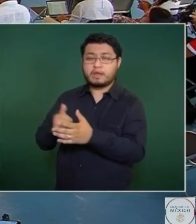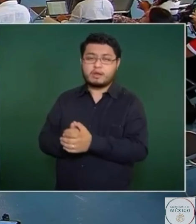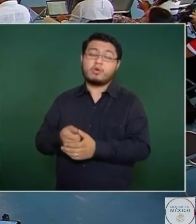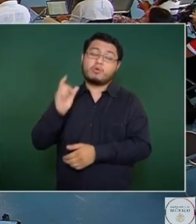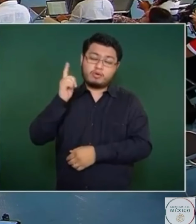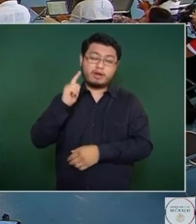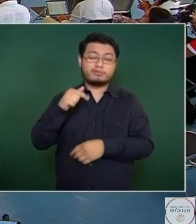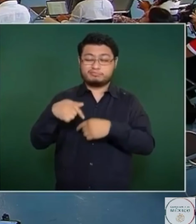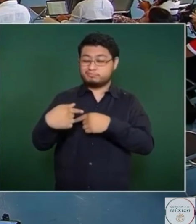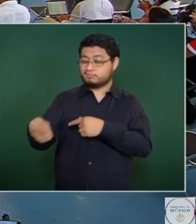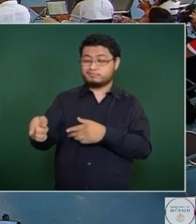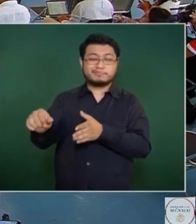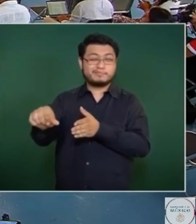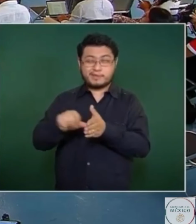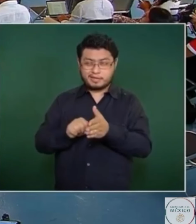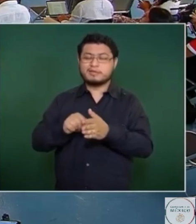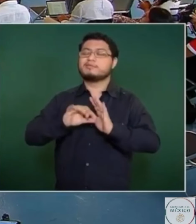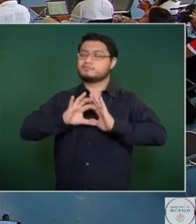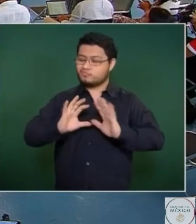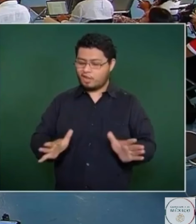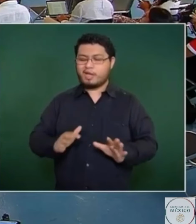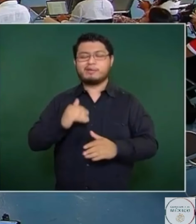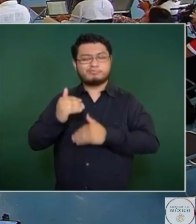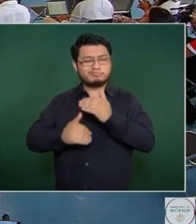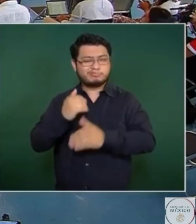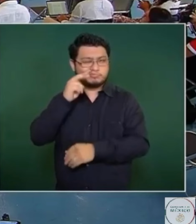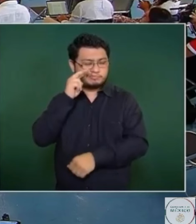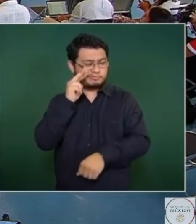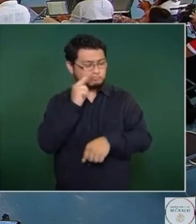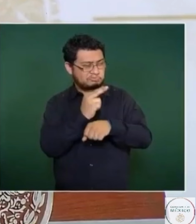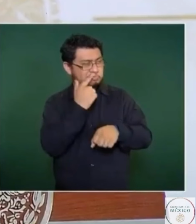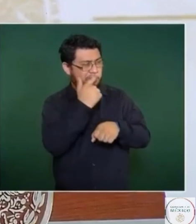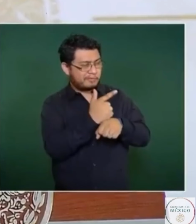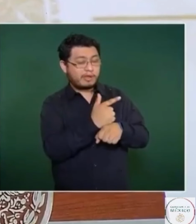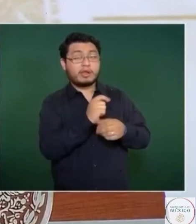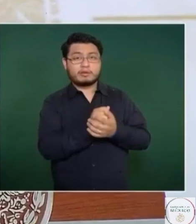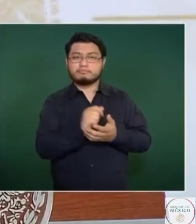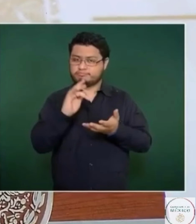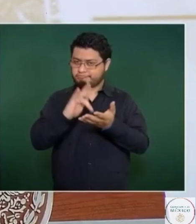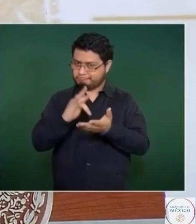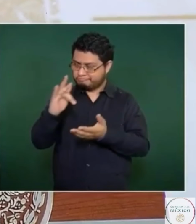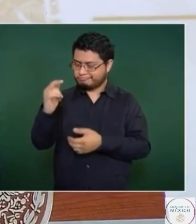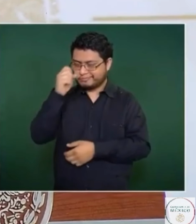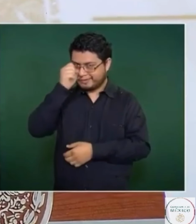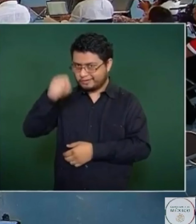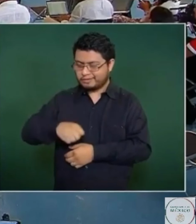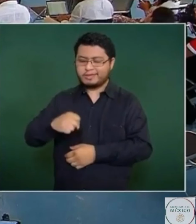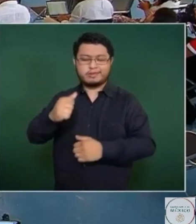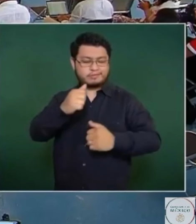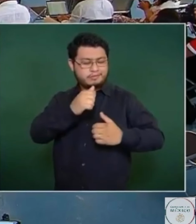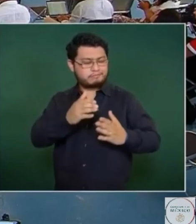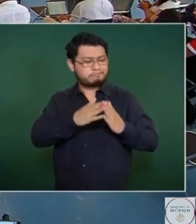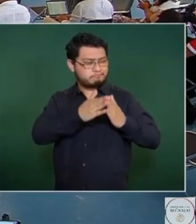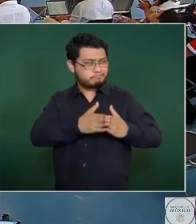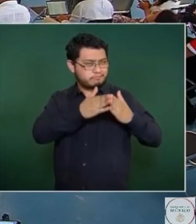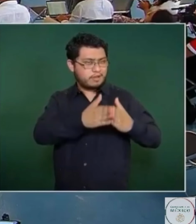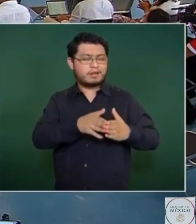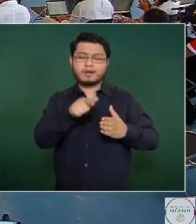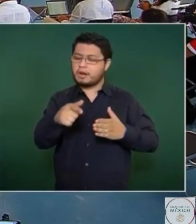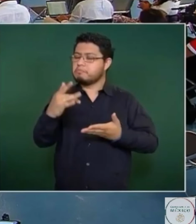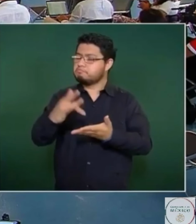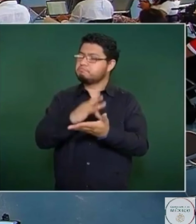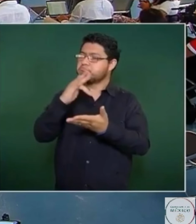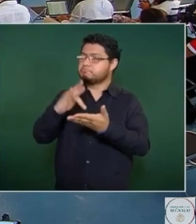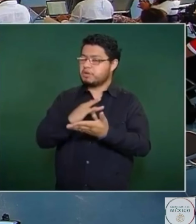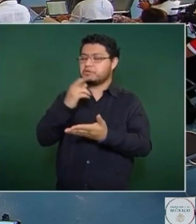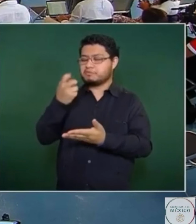próximos meses habrán avances importantes y, por supuesto, agradecer a la Secretaría de Marina y a su titular por todo el apoyo que nos brindan para